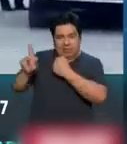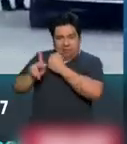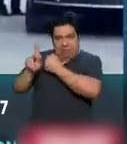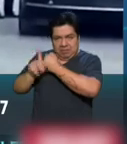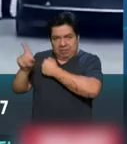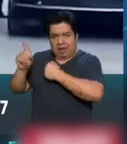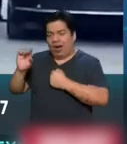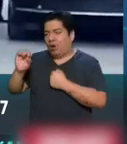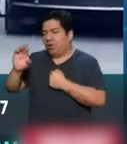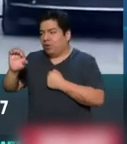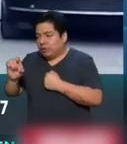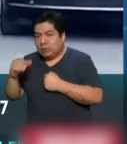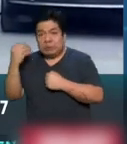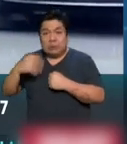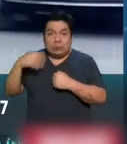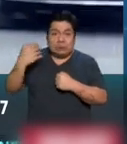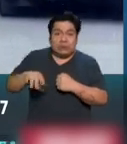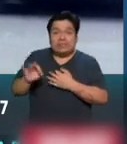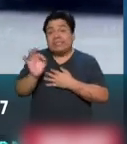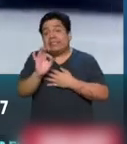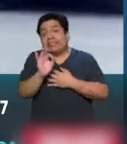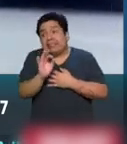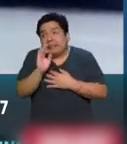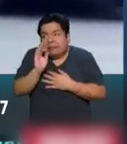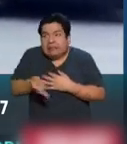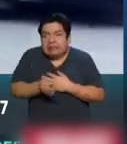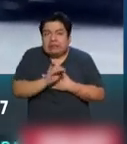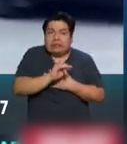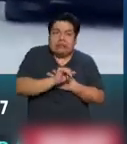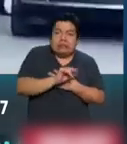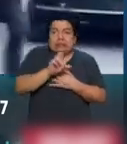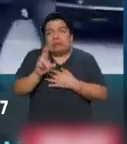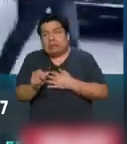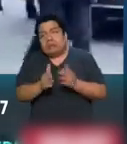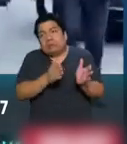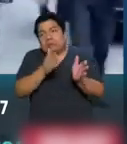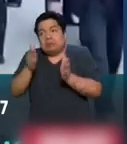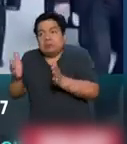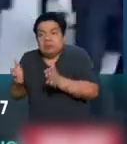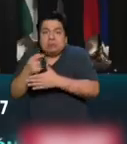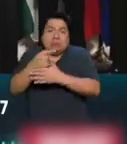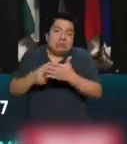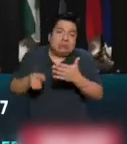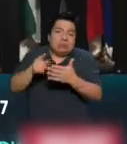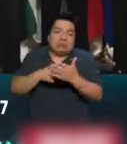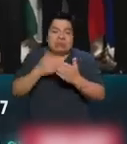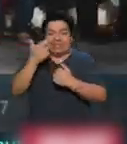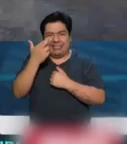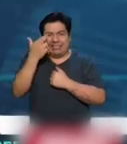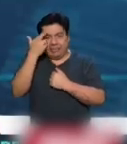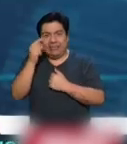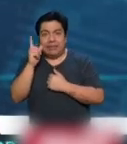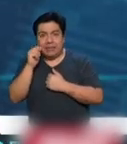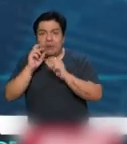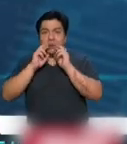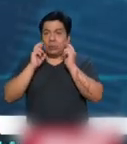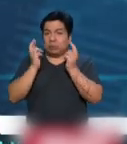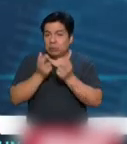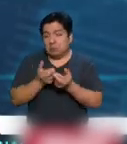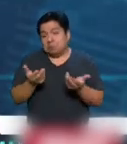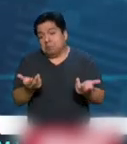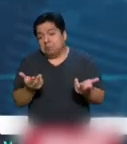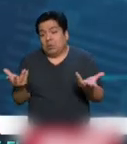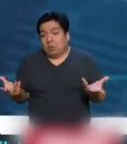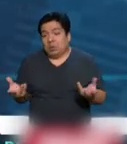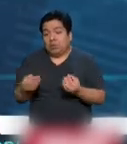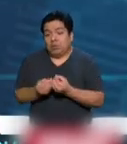Ante la salida prematura de Trump, se espera la confirmación, aplazamiento o cancelación de la reunión que se tenía programada para mañana martes con